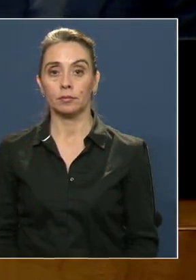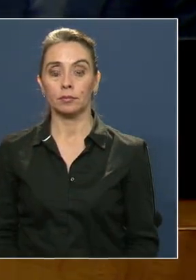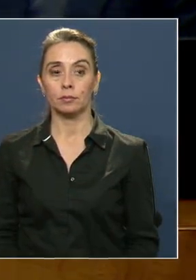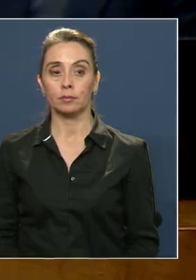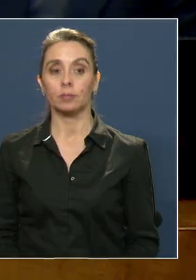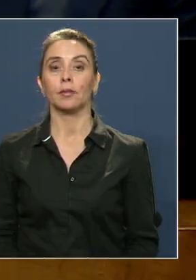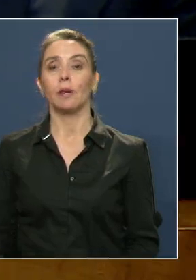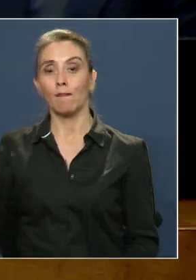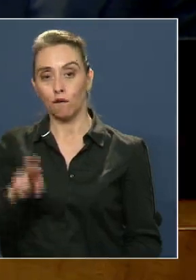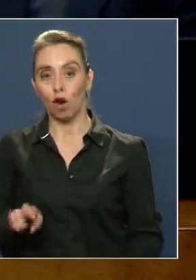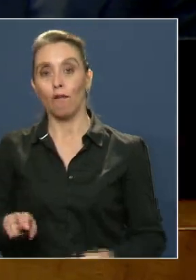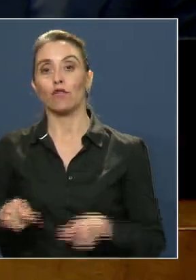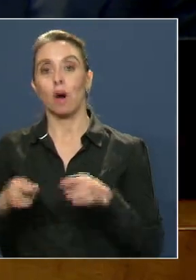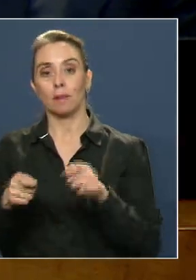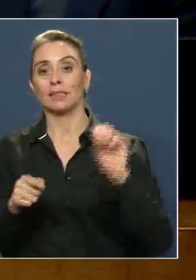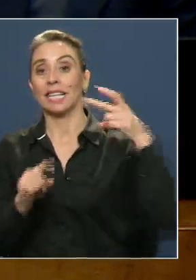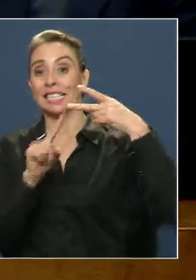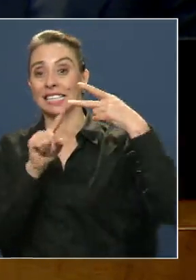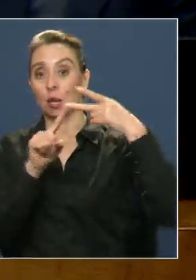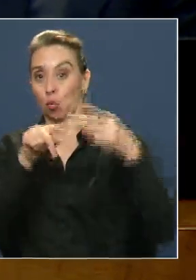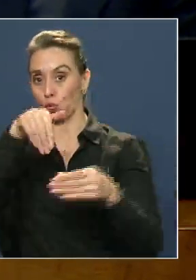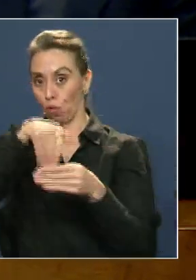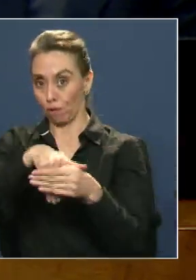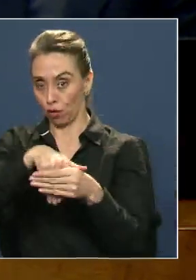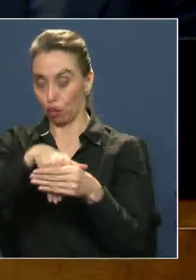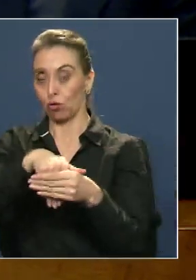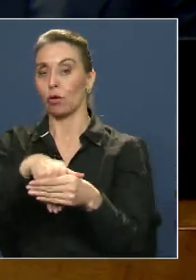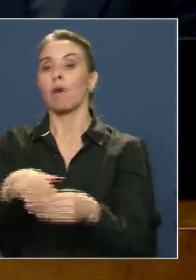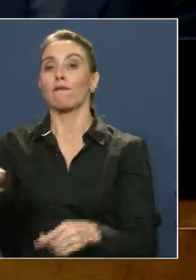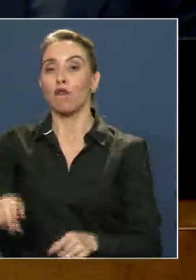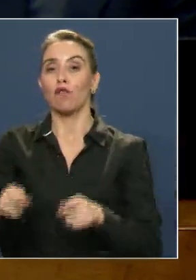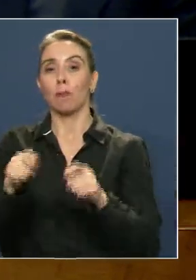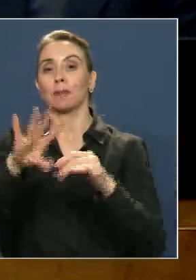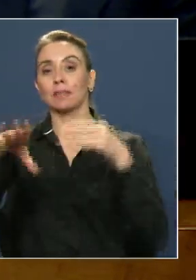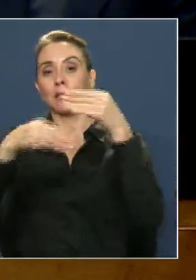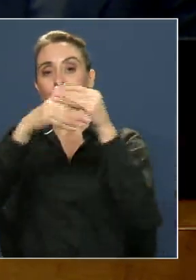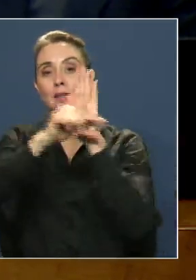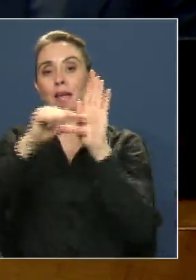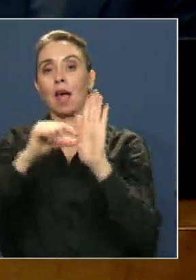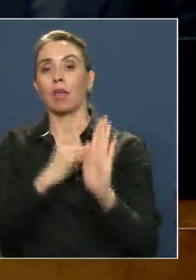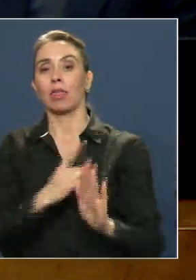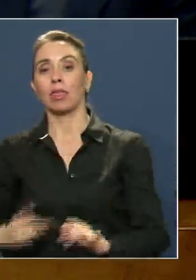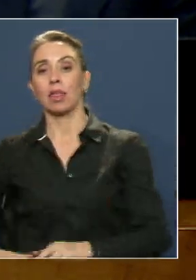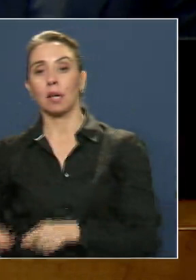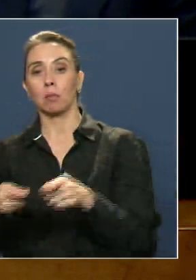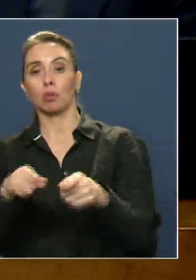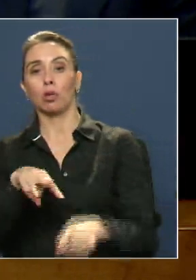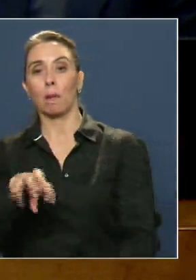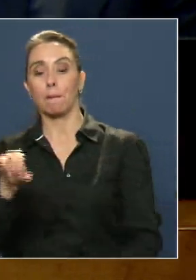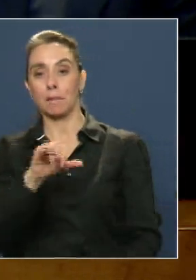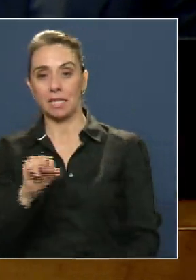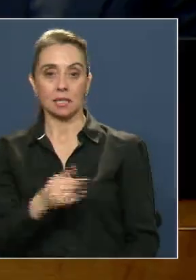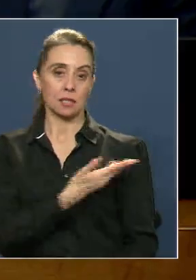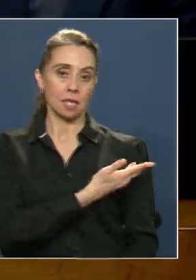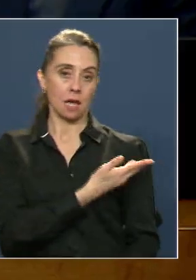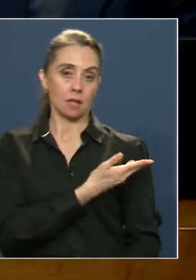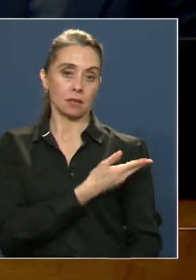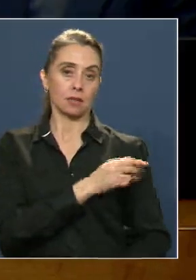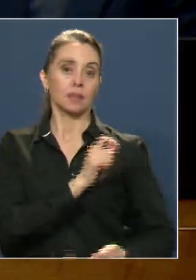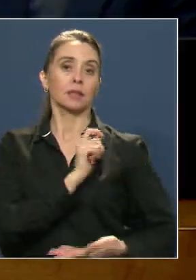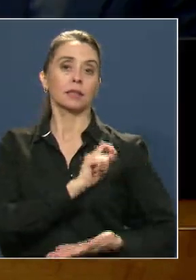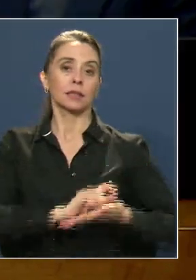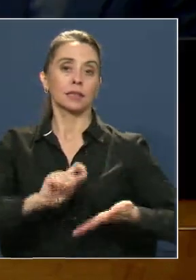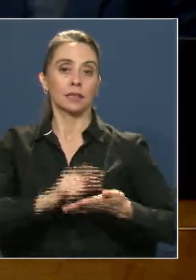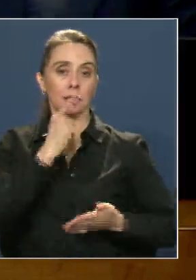Se ha renovado, segunda votación, se ha renovado la siguiente indicación parlamentaria al diputado señor Mesa, de cuyo tenor dará lectura el